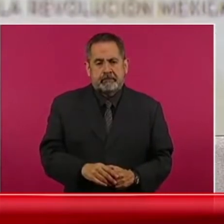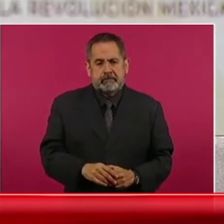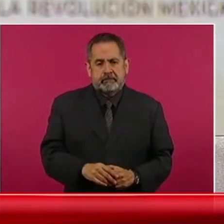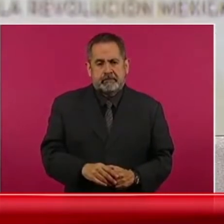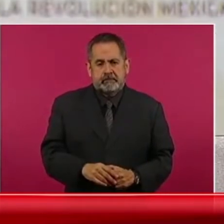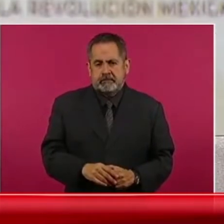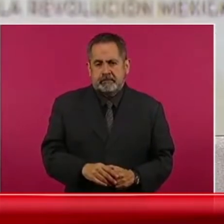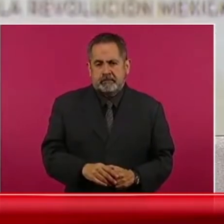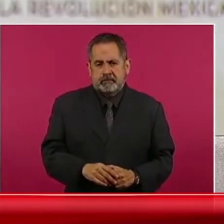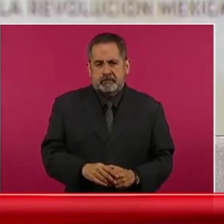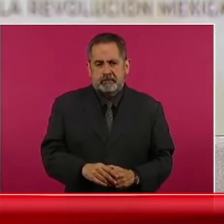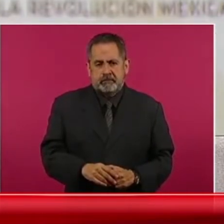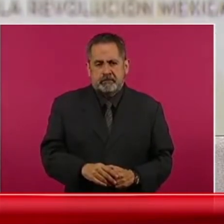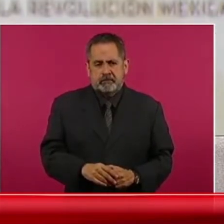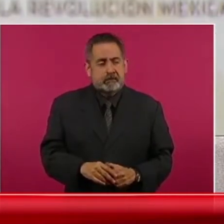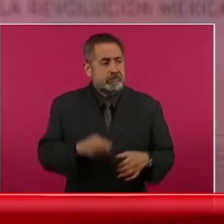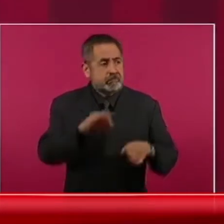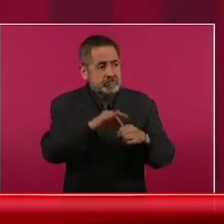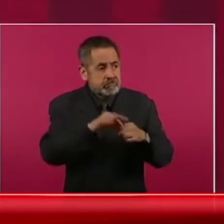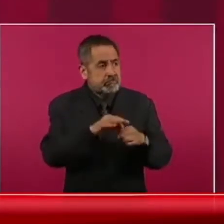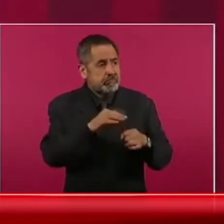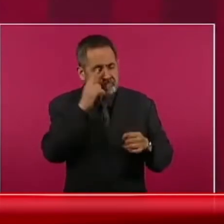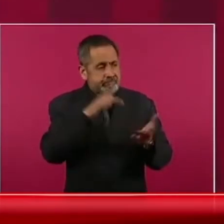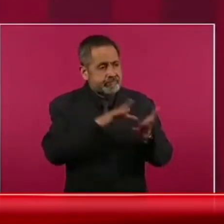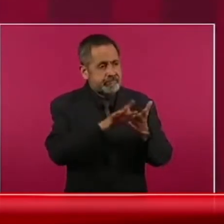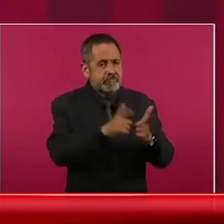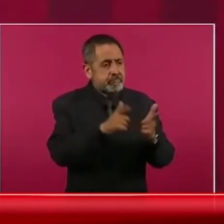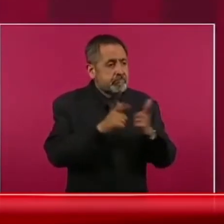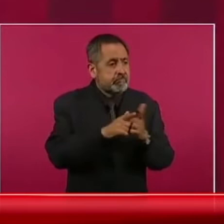ni por candidatos ni por partidos.